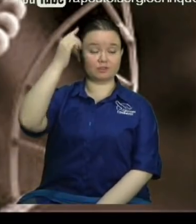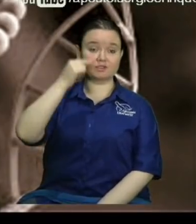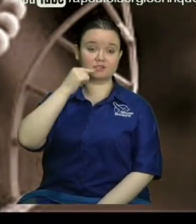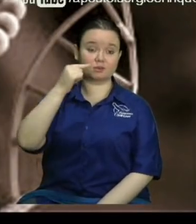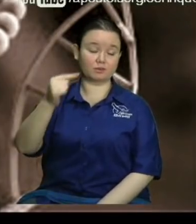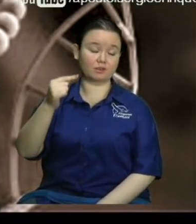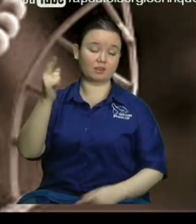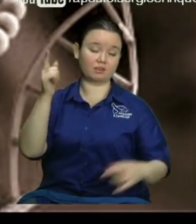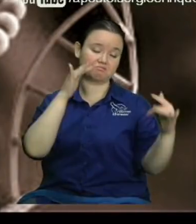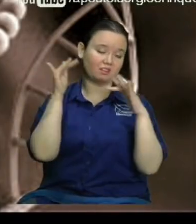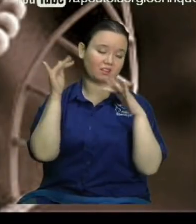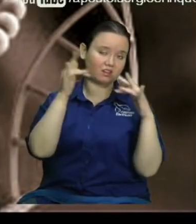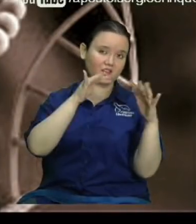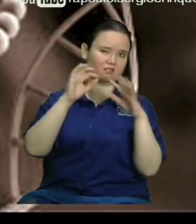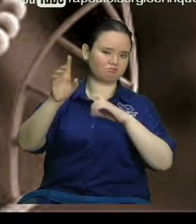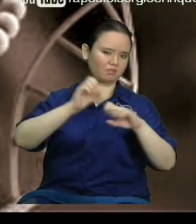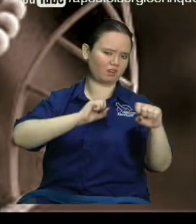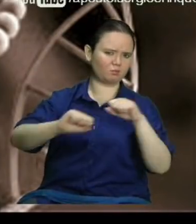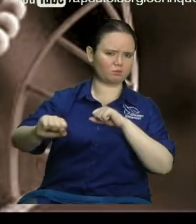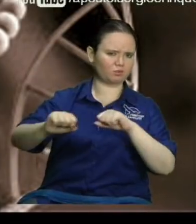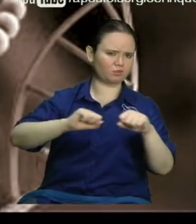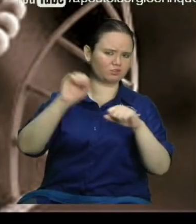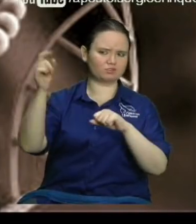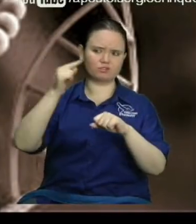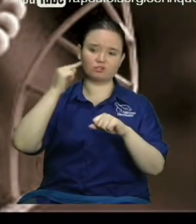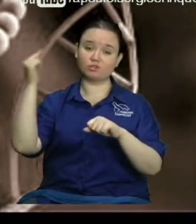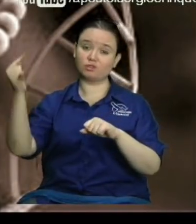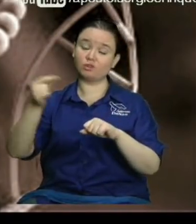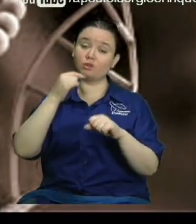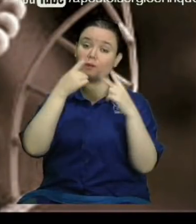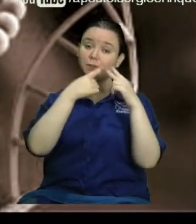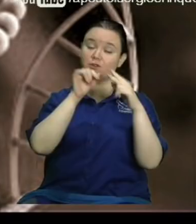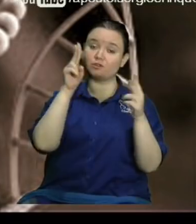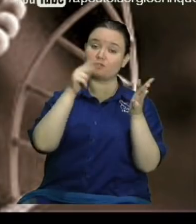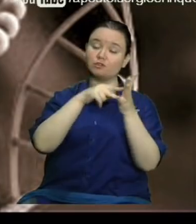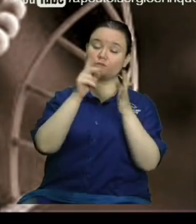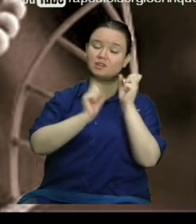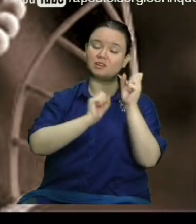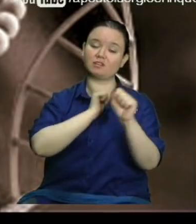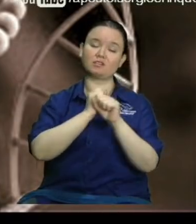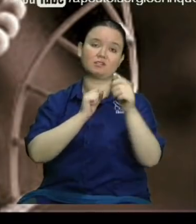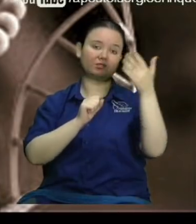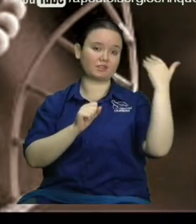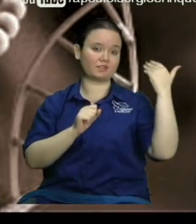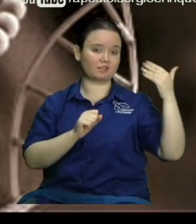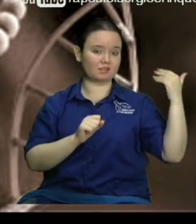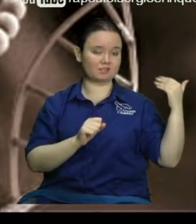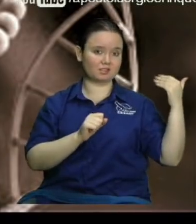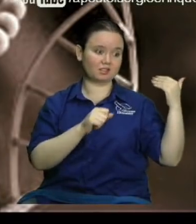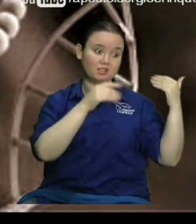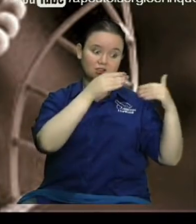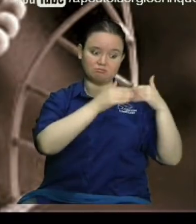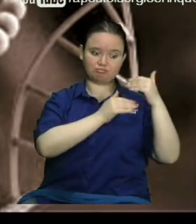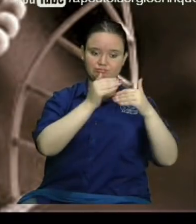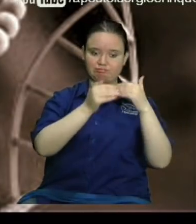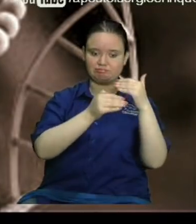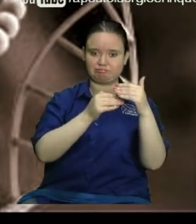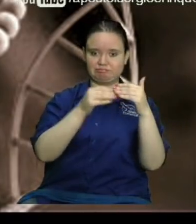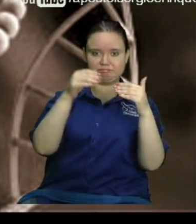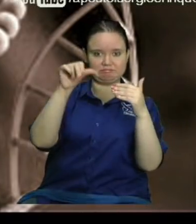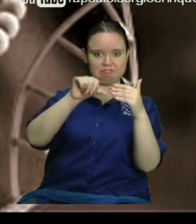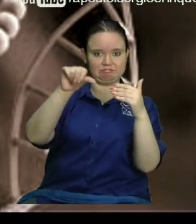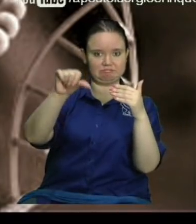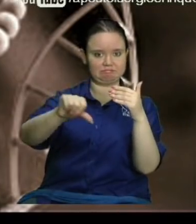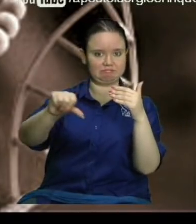y hambres, se han visto desde hace 2000 años. Todo comenzó a empeorar y nuestros